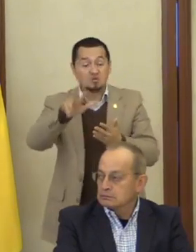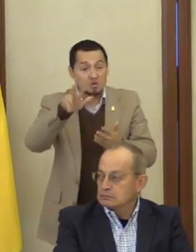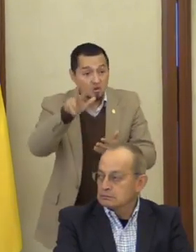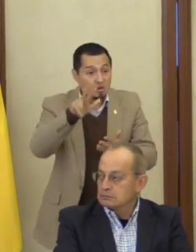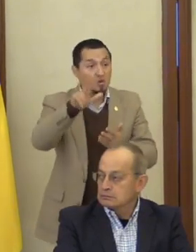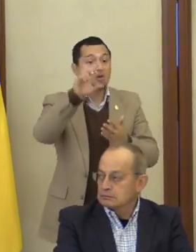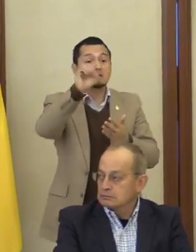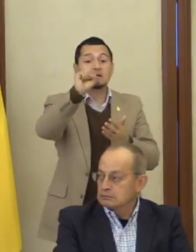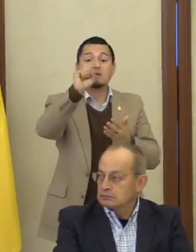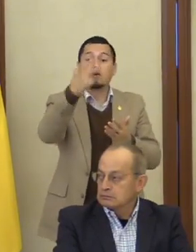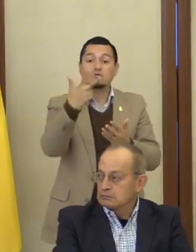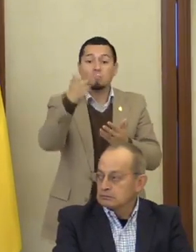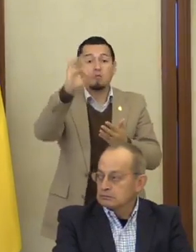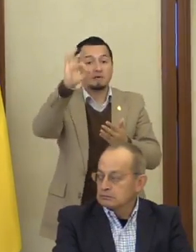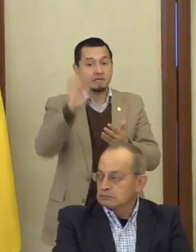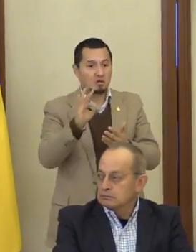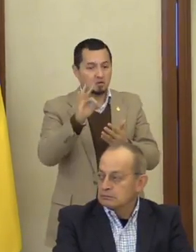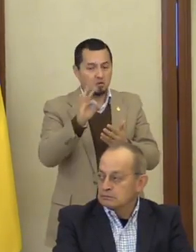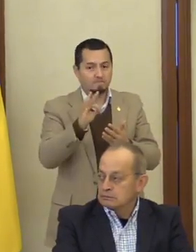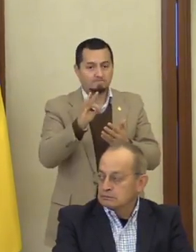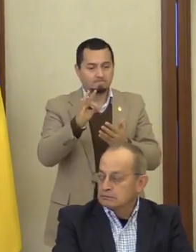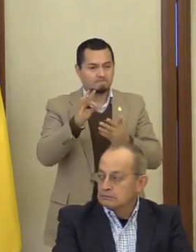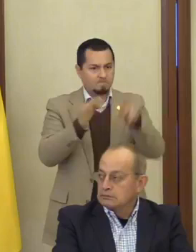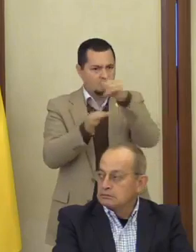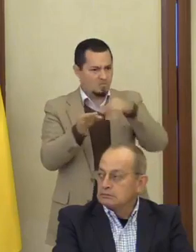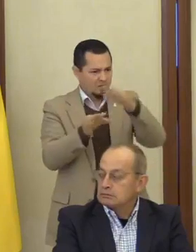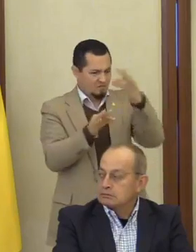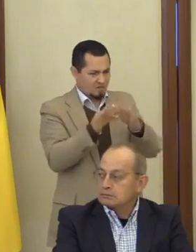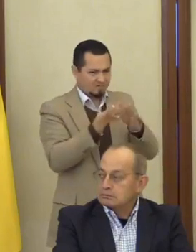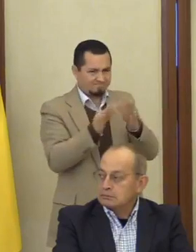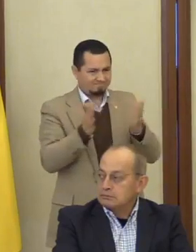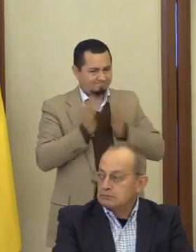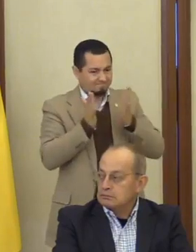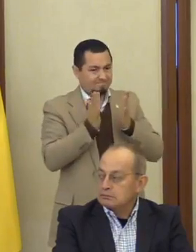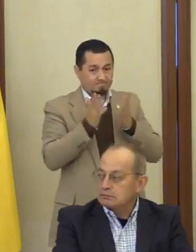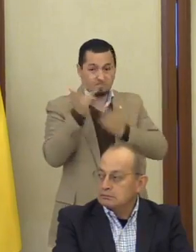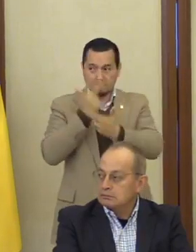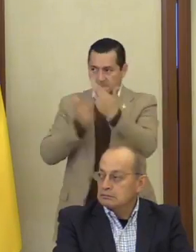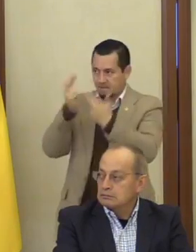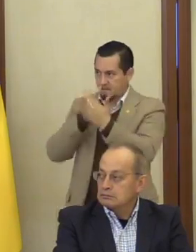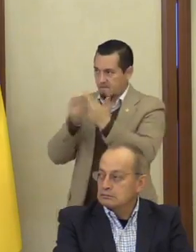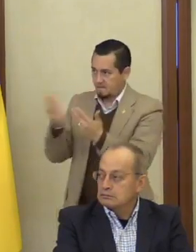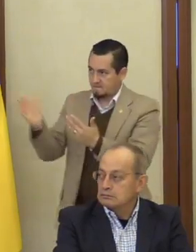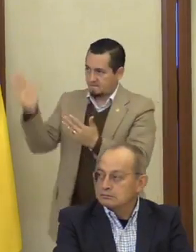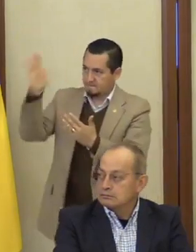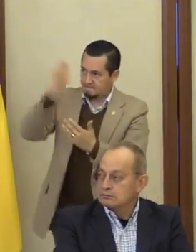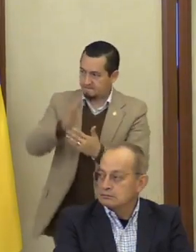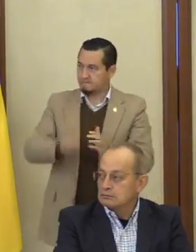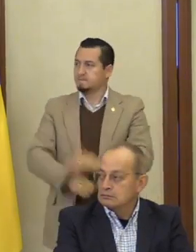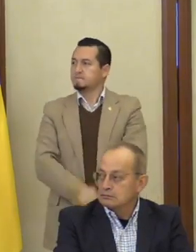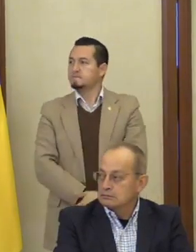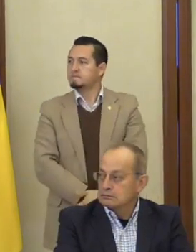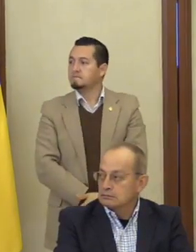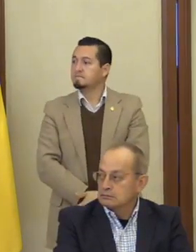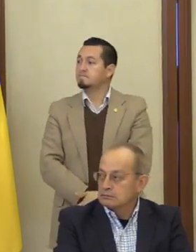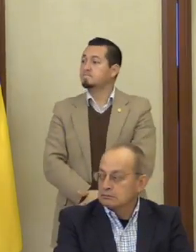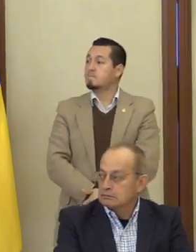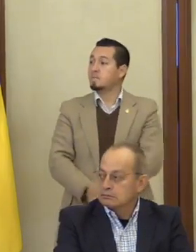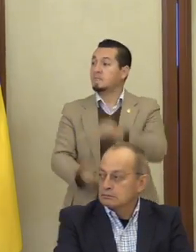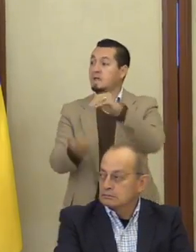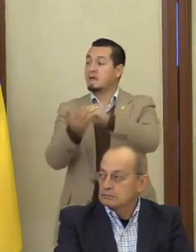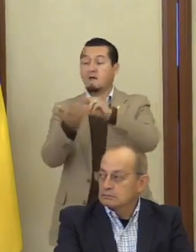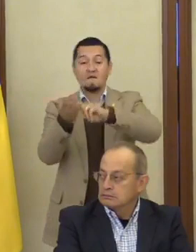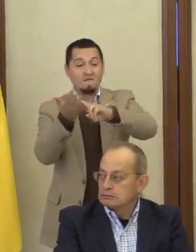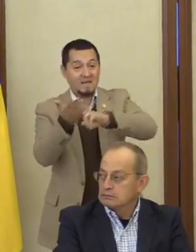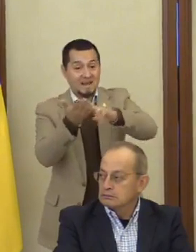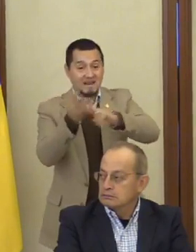el 68%. Al final, es muy importante, si nos regresamos poquito, Avi, la columna en verde